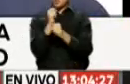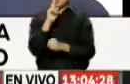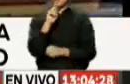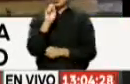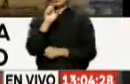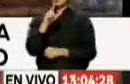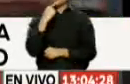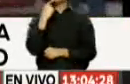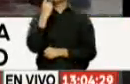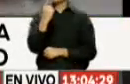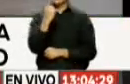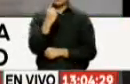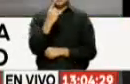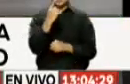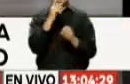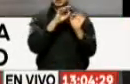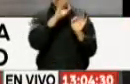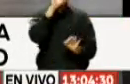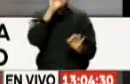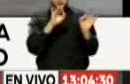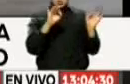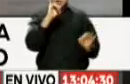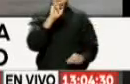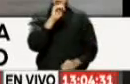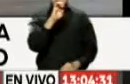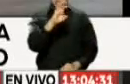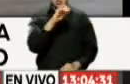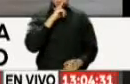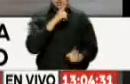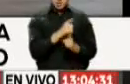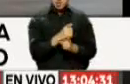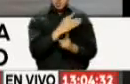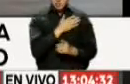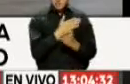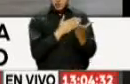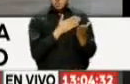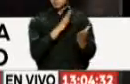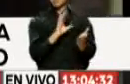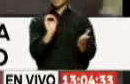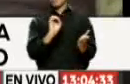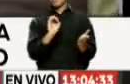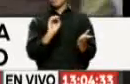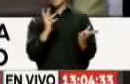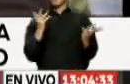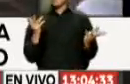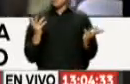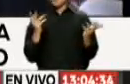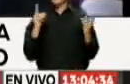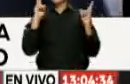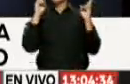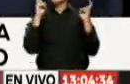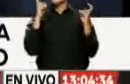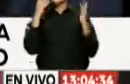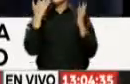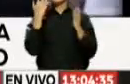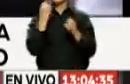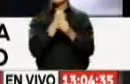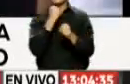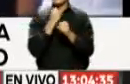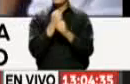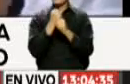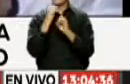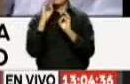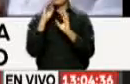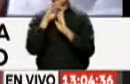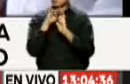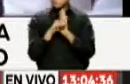restó credibilidad a las cifras proporcionadas por el Instituto Nacional de Estadísticas y Censos respecto a una reducción en el empleo